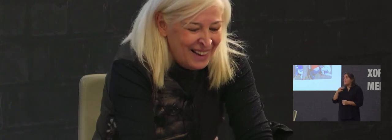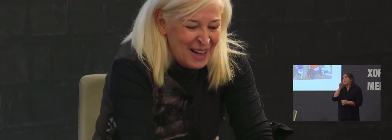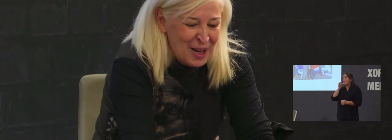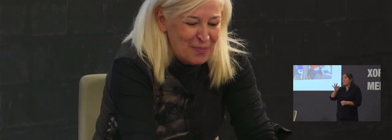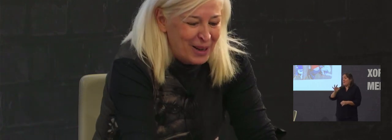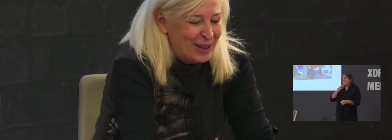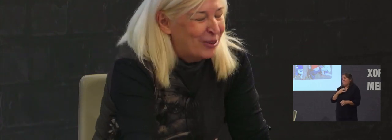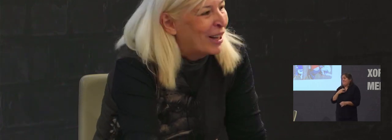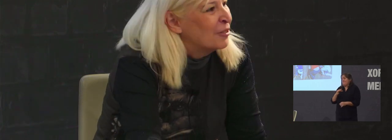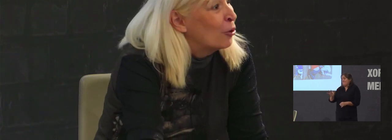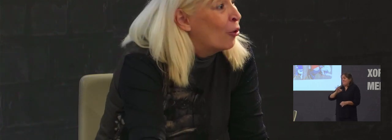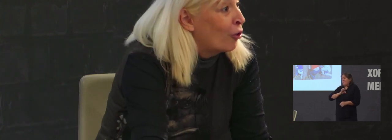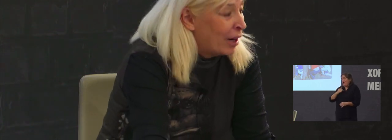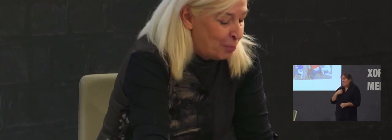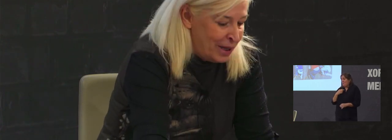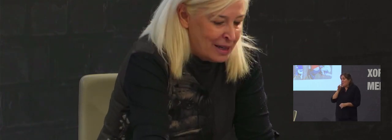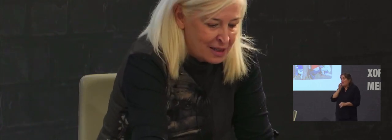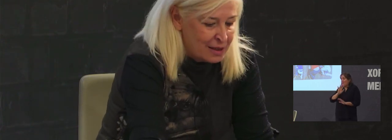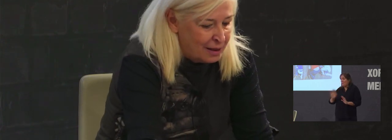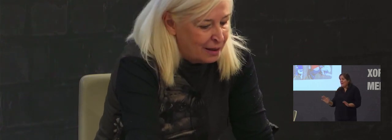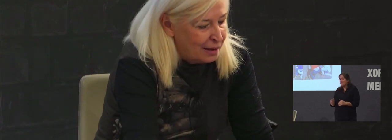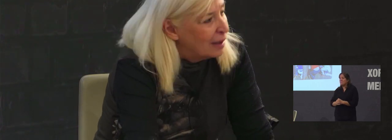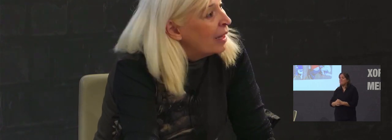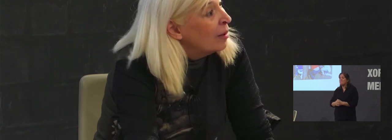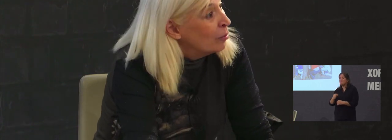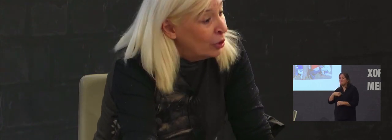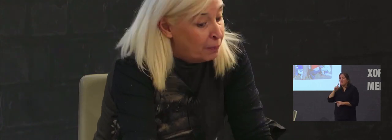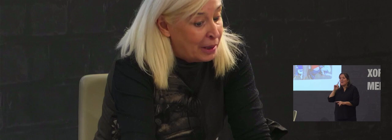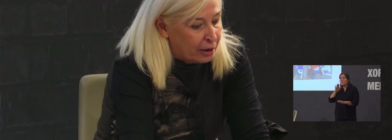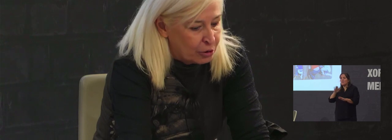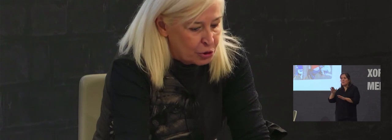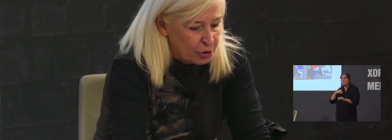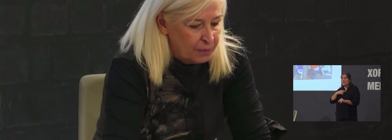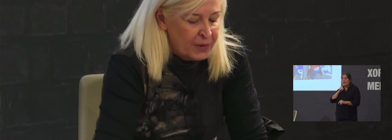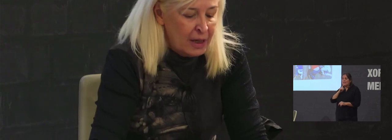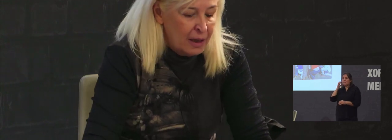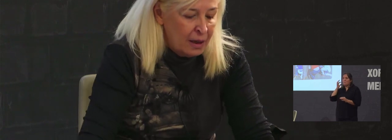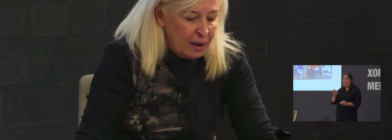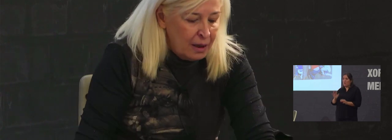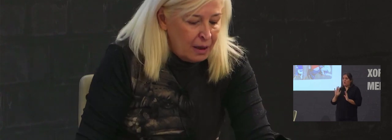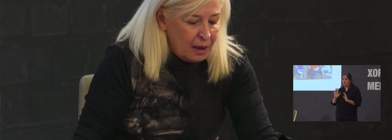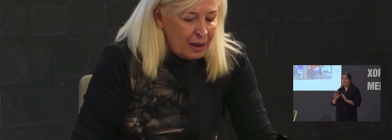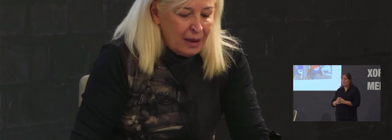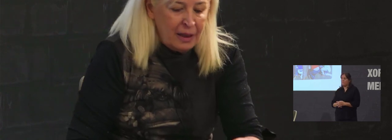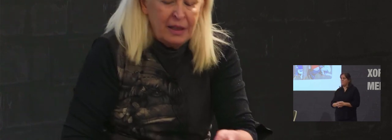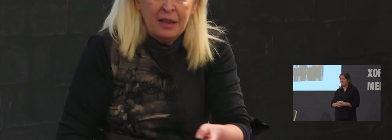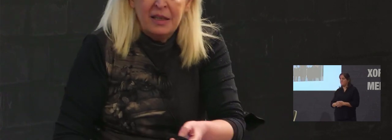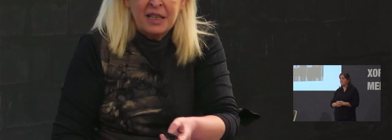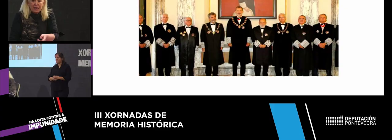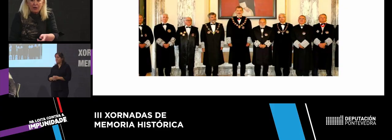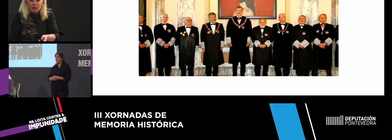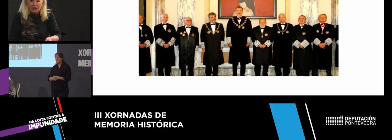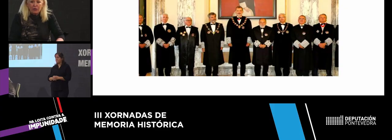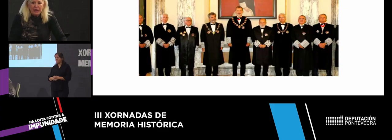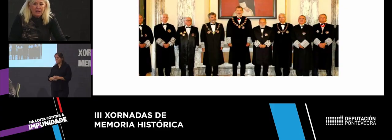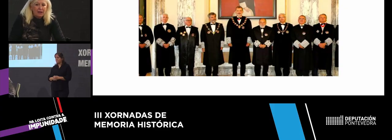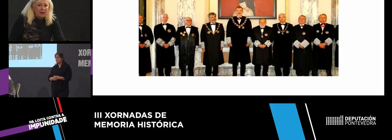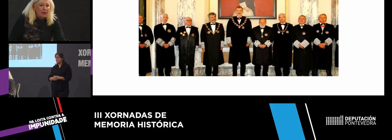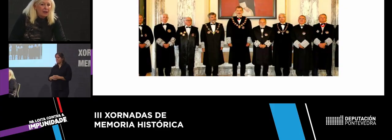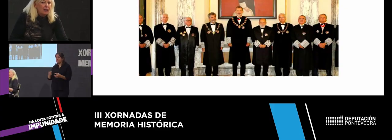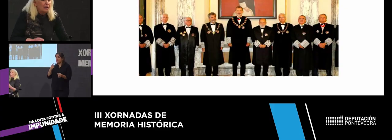nada, pero cando os rapeas é moi peligroso. E xa digo que non